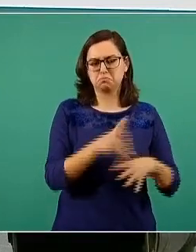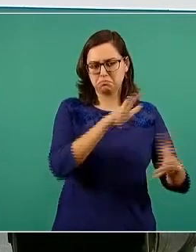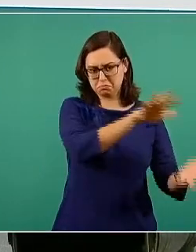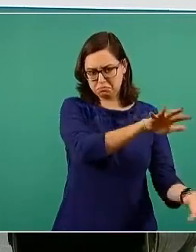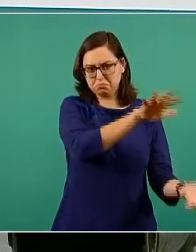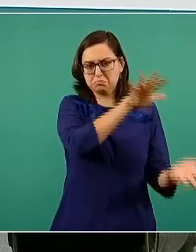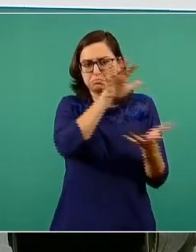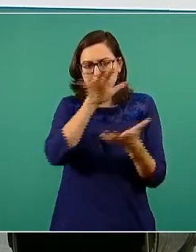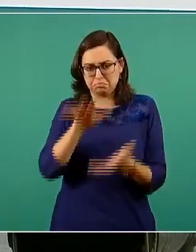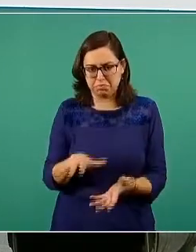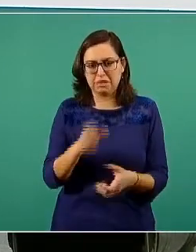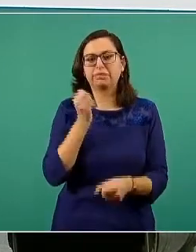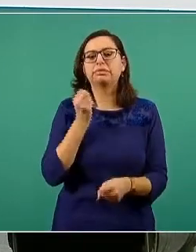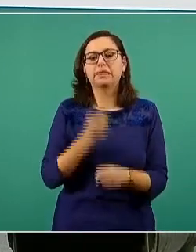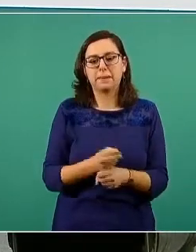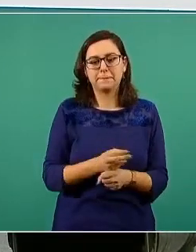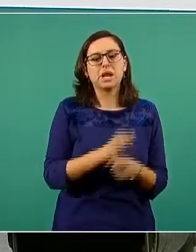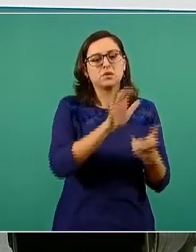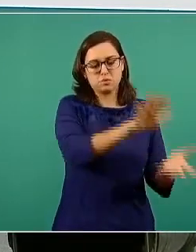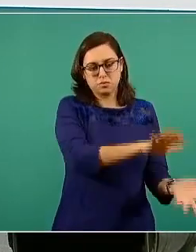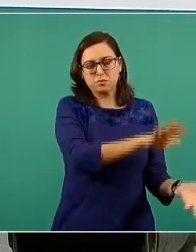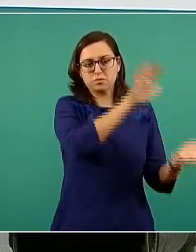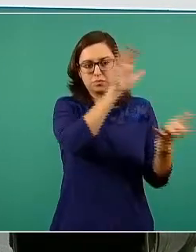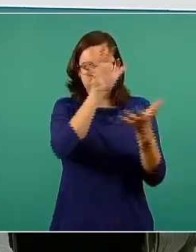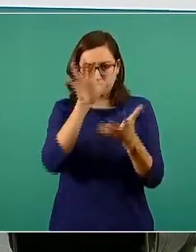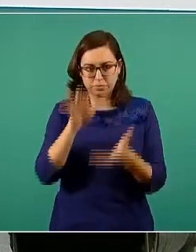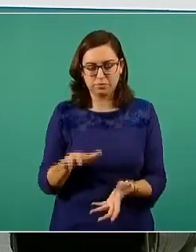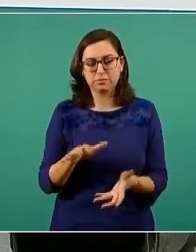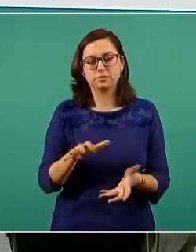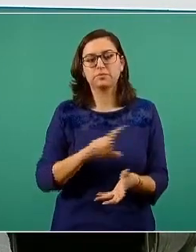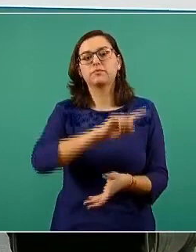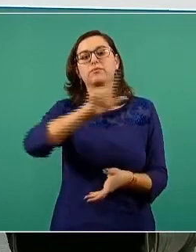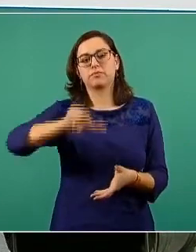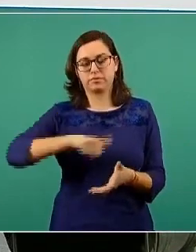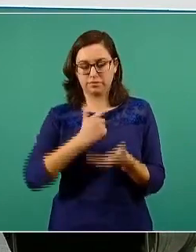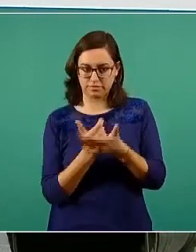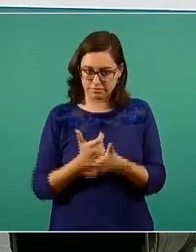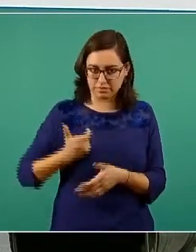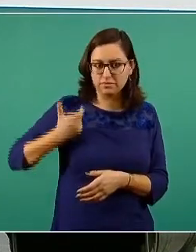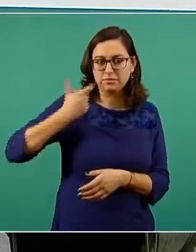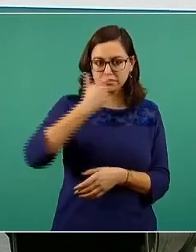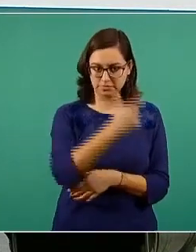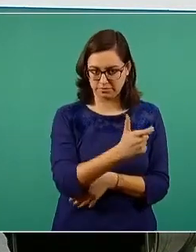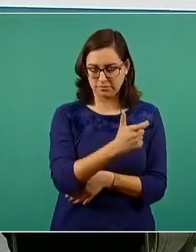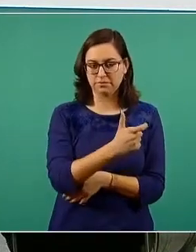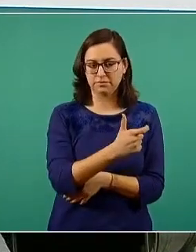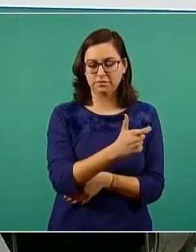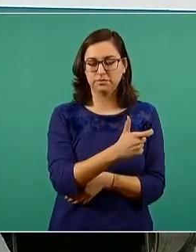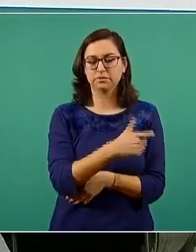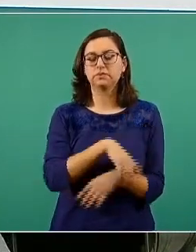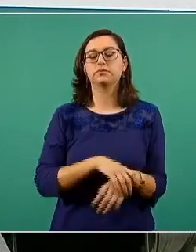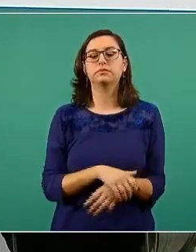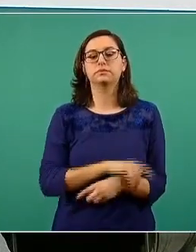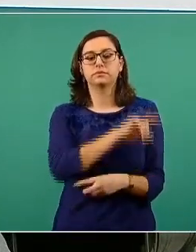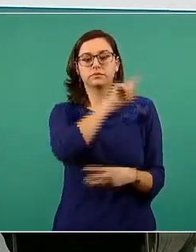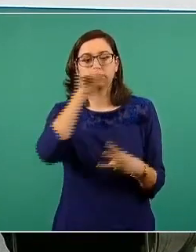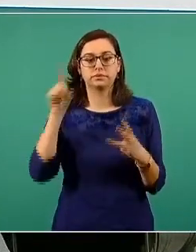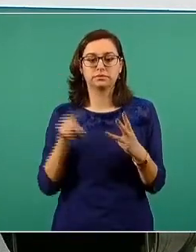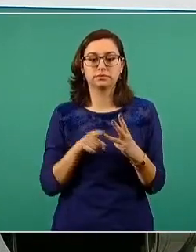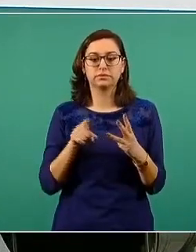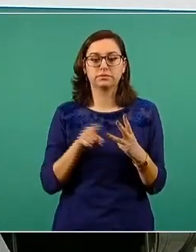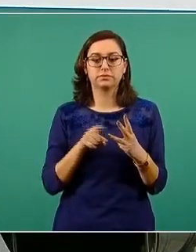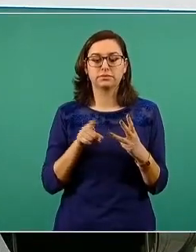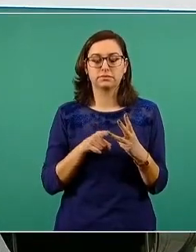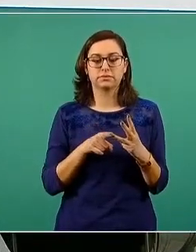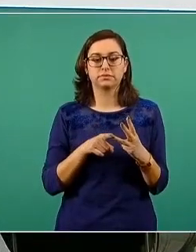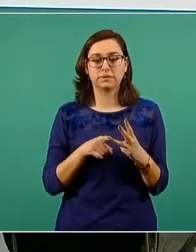que pudiéramos adquirirla nosotros a partir de lo que estaba en producción en Estados Unidos. Y